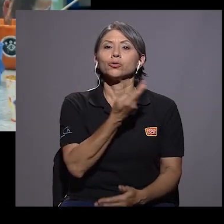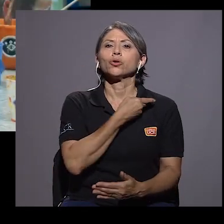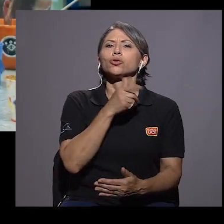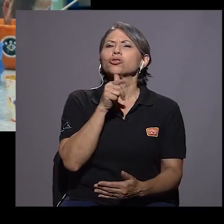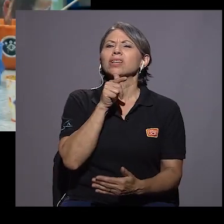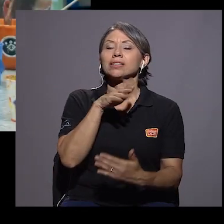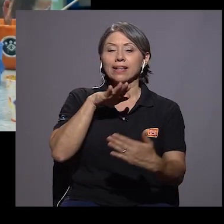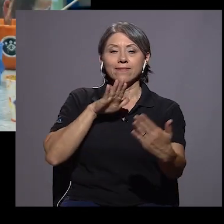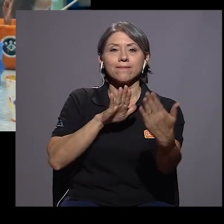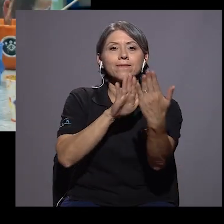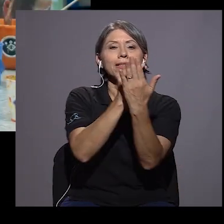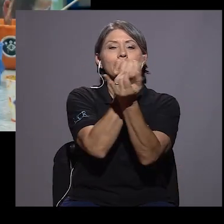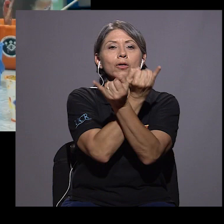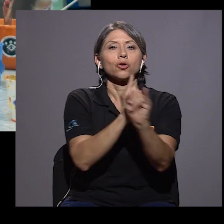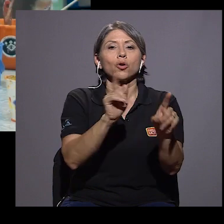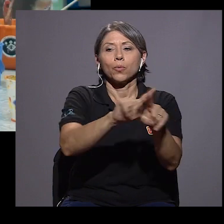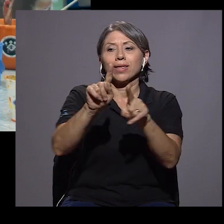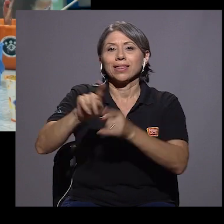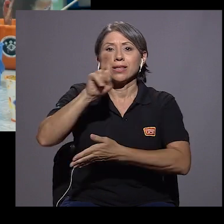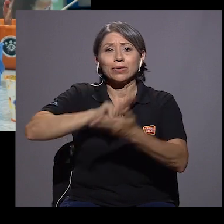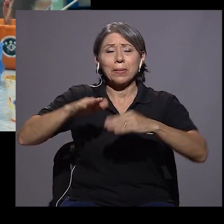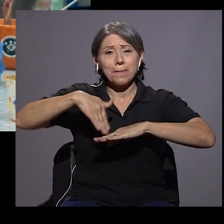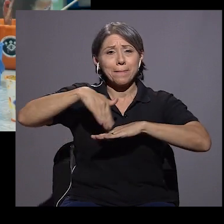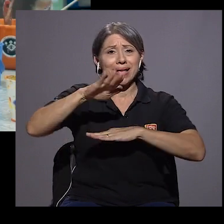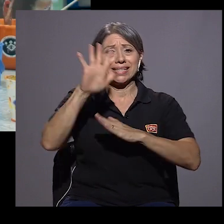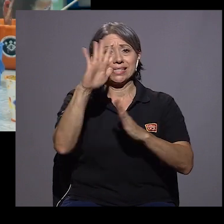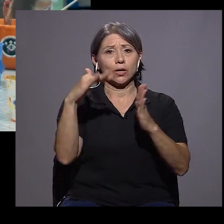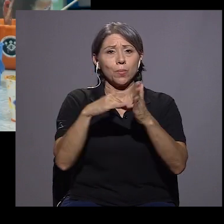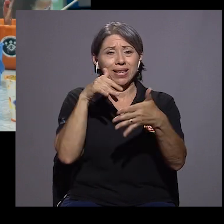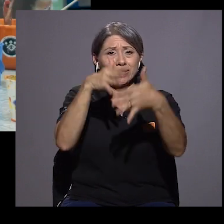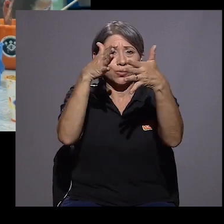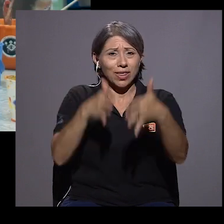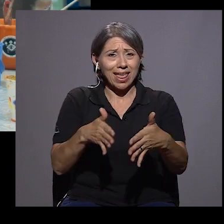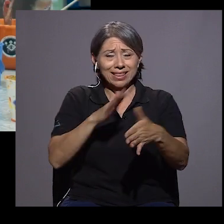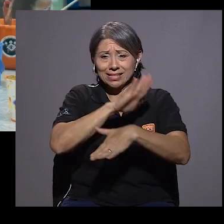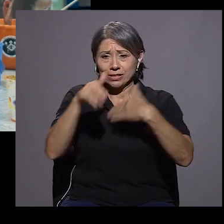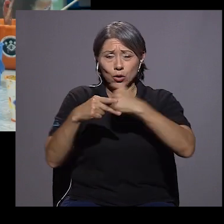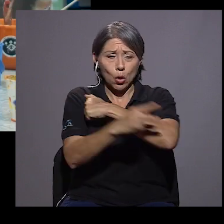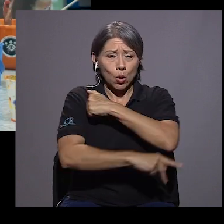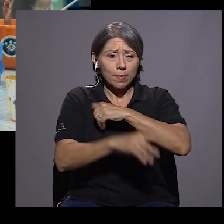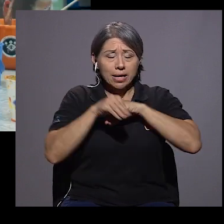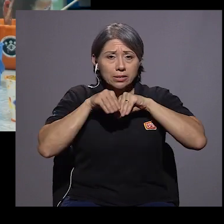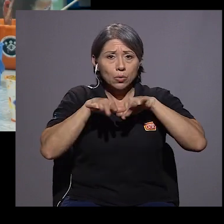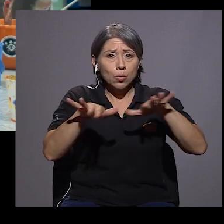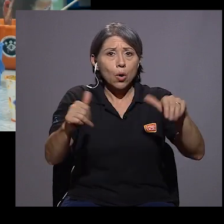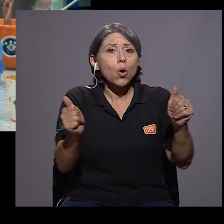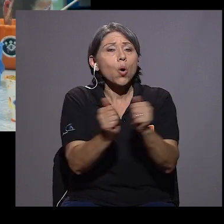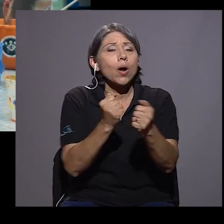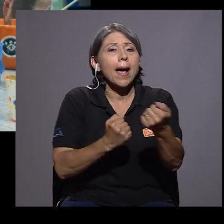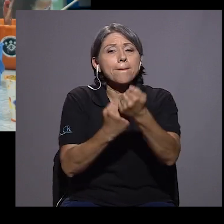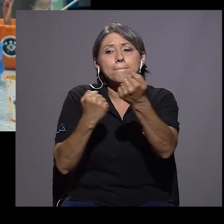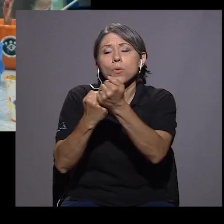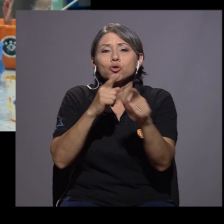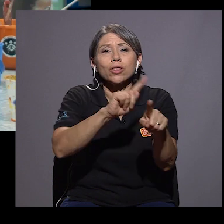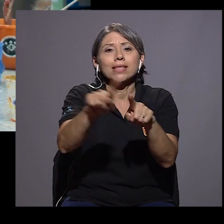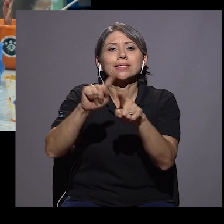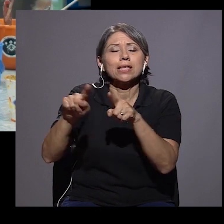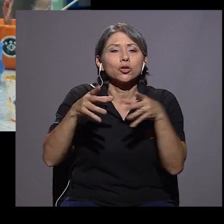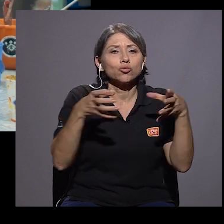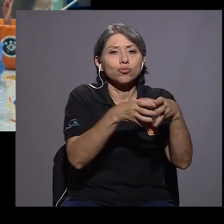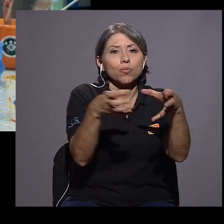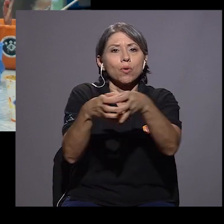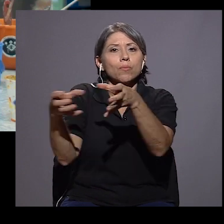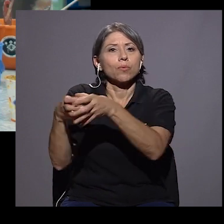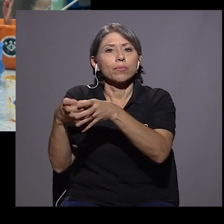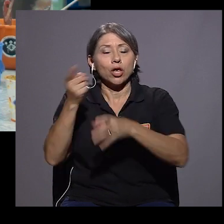Somos el Frente Autónomo Interuniversitario, más de 5.000 estudiantes que conformamos este movimiento a lo largo del país, con el apoyo